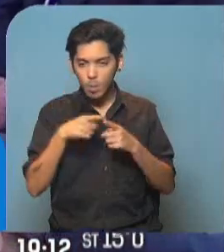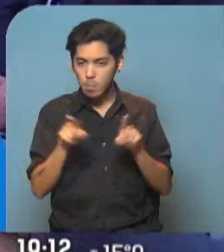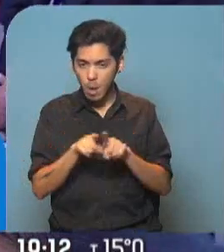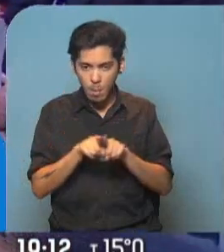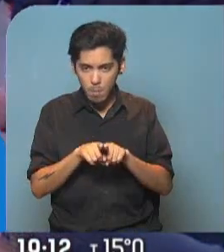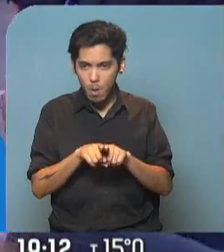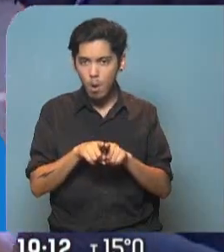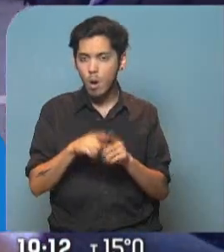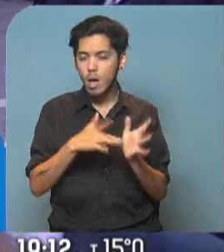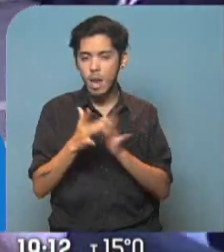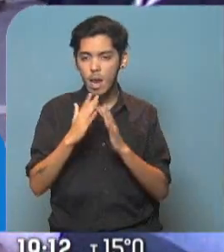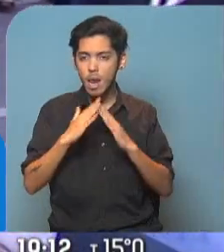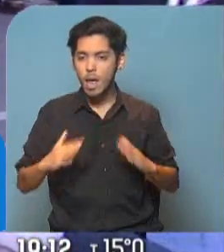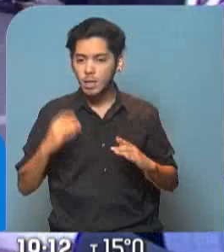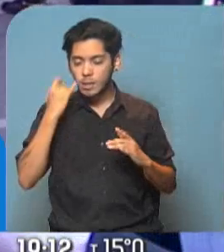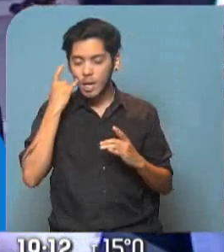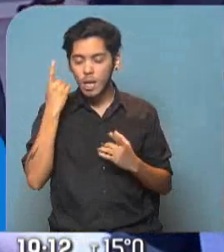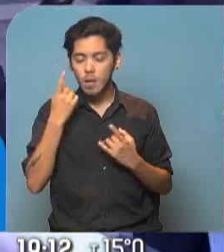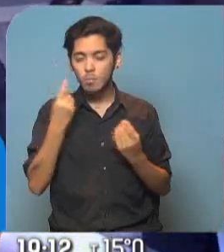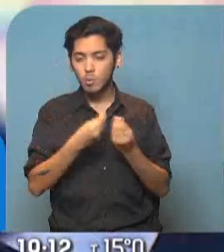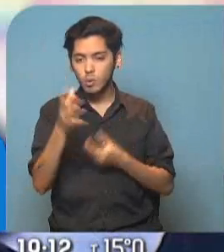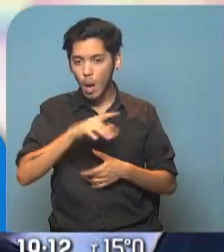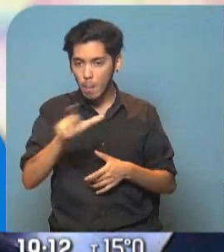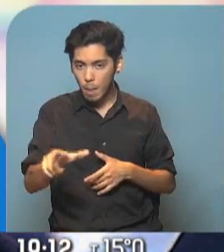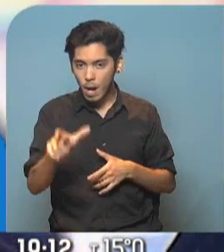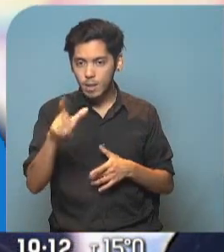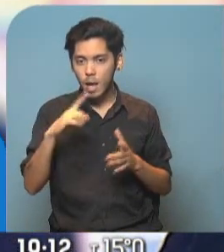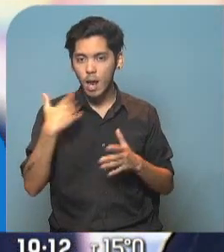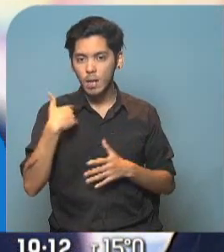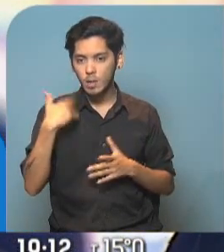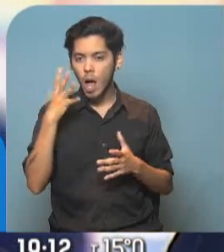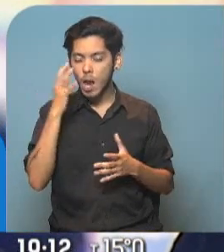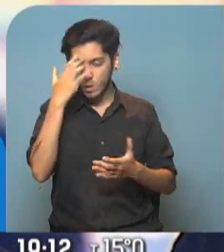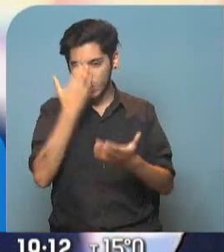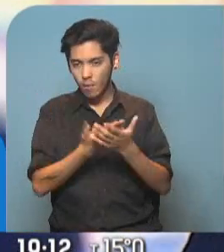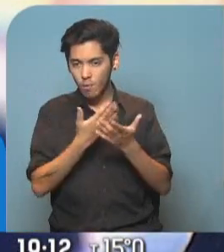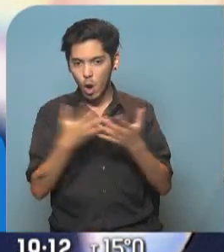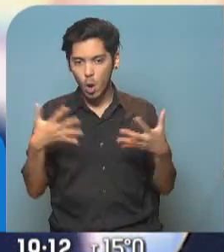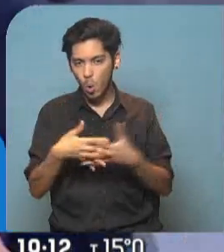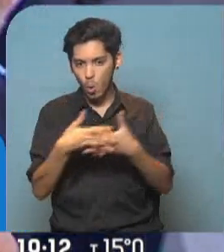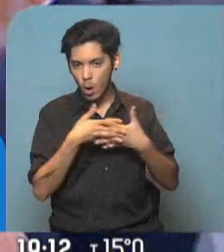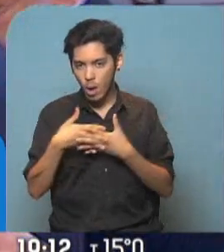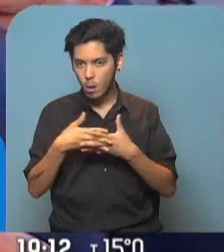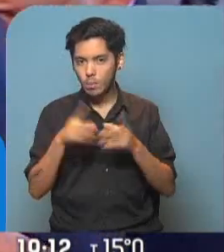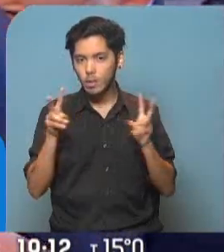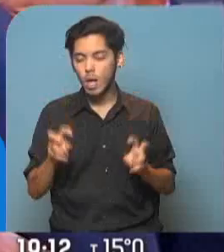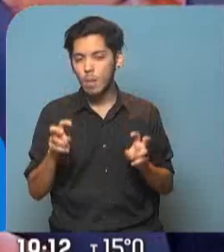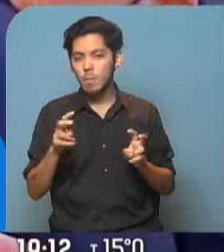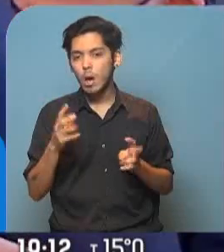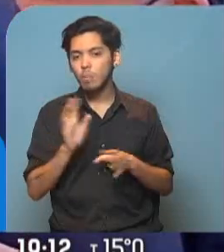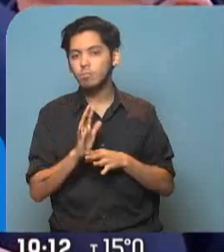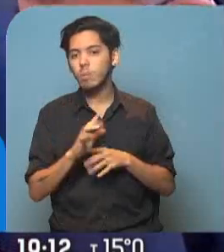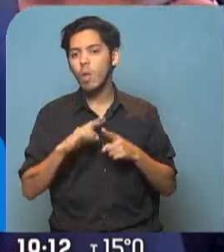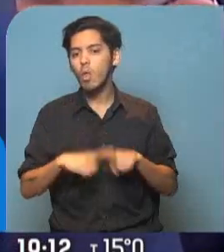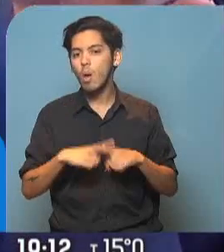la Iglesia en este caso y con muchos sectores de la Argentina, ¿no? Es un desafío que nos une. Y el otro tema, por supuesto, que es un debate